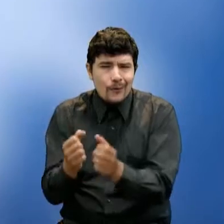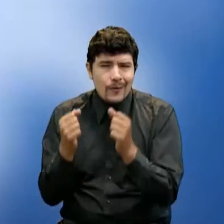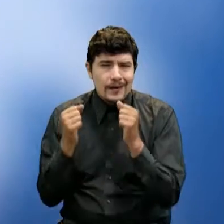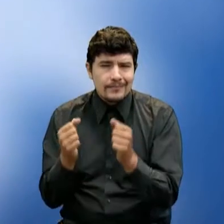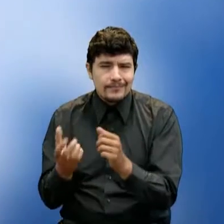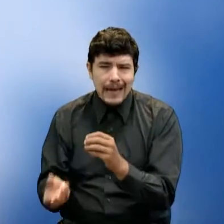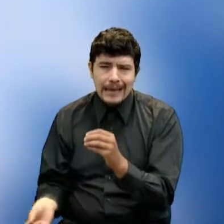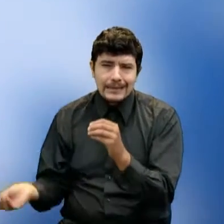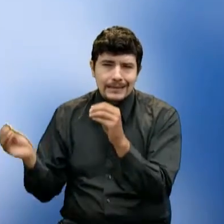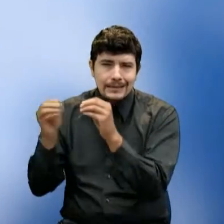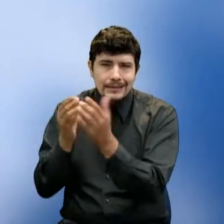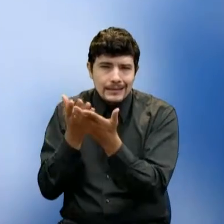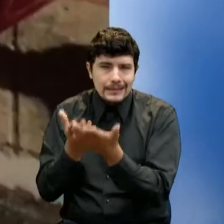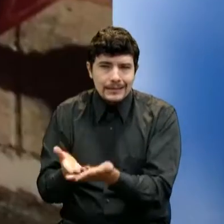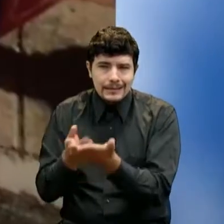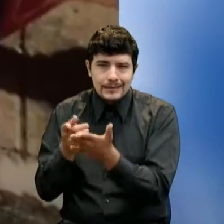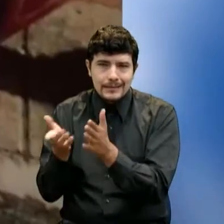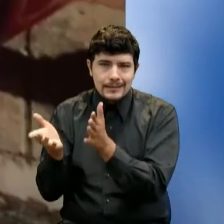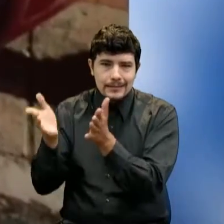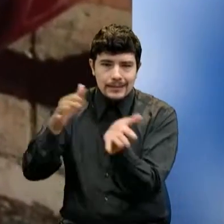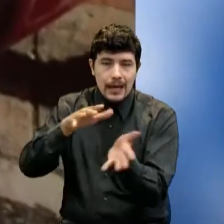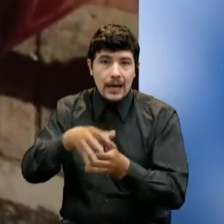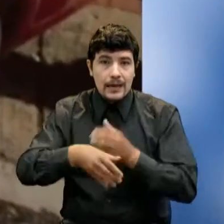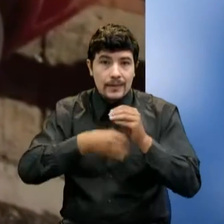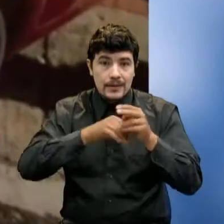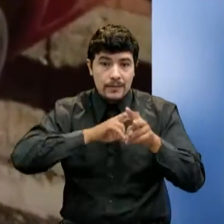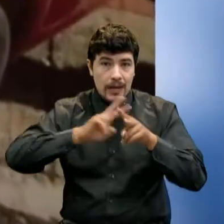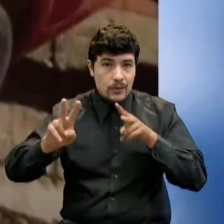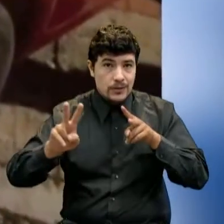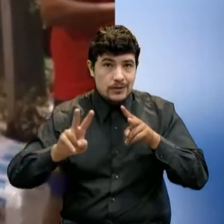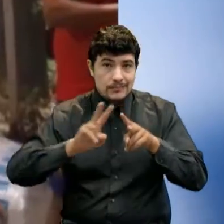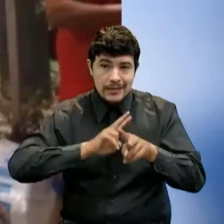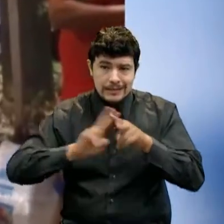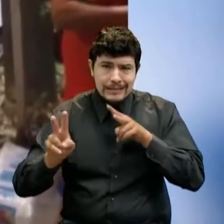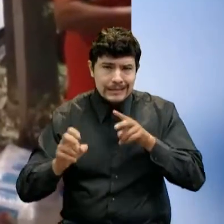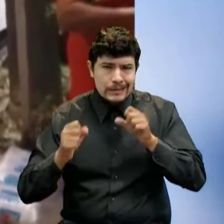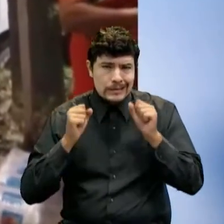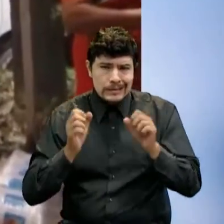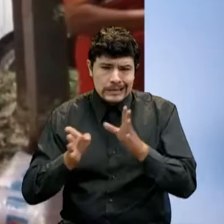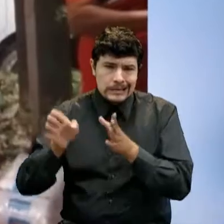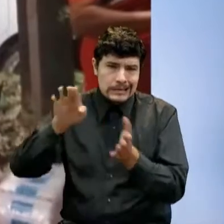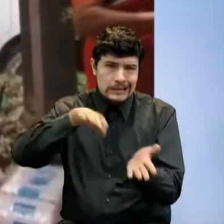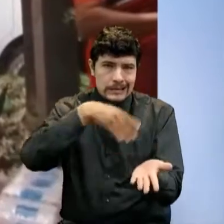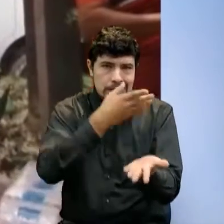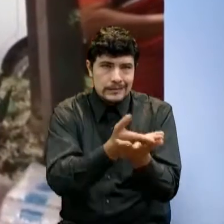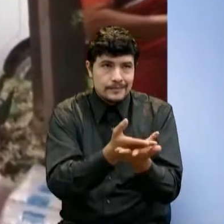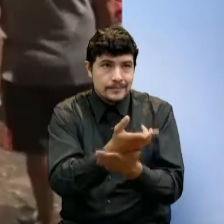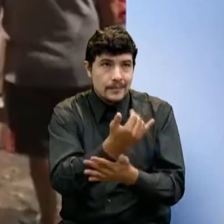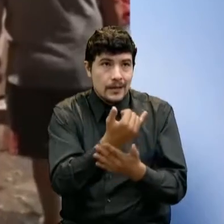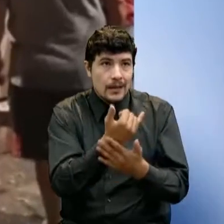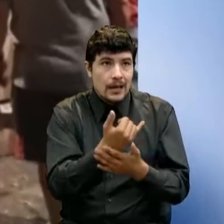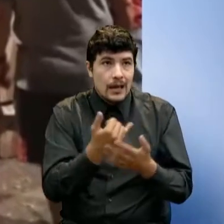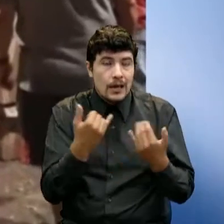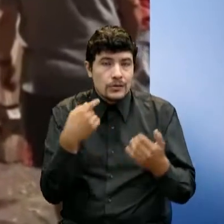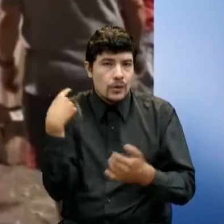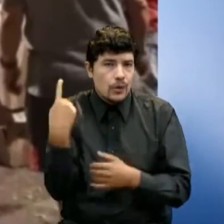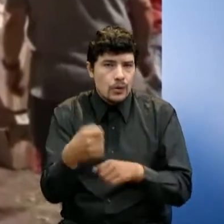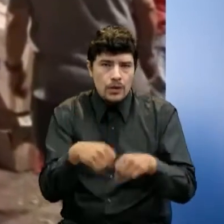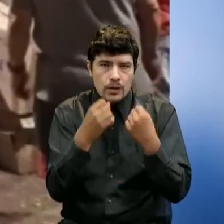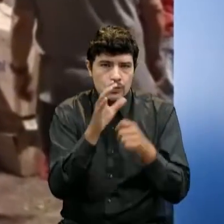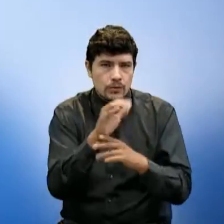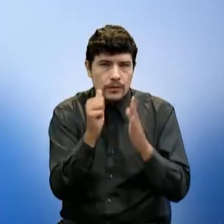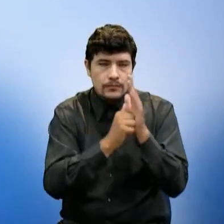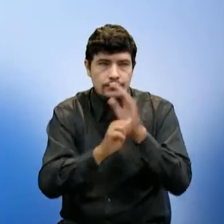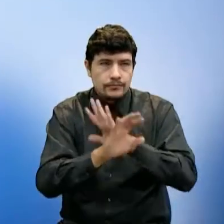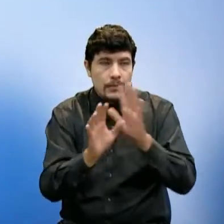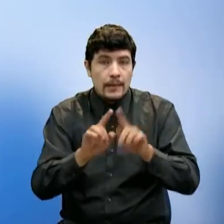pesada con más de lo permitido y que además conducía a alta velocidad, lo que habría ocasionado un accidente de tránsito. Por fortuna, dicen, solo se registraron daños